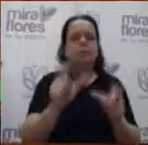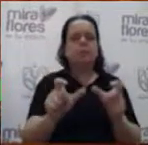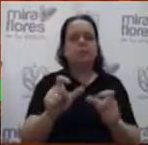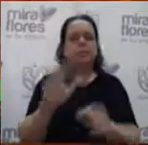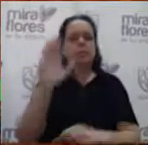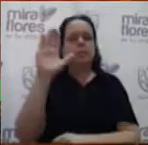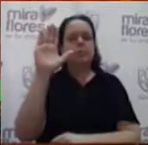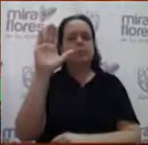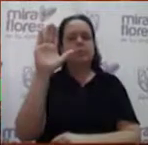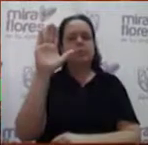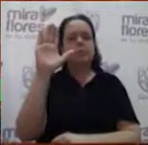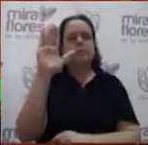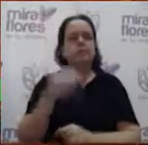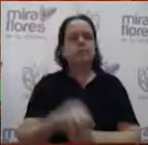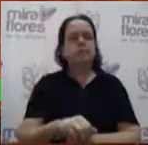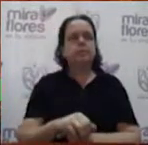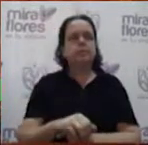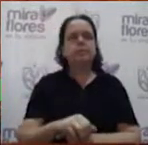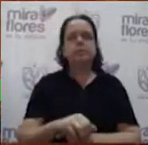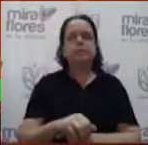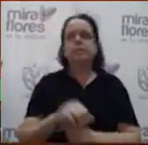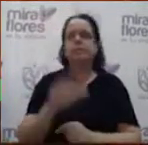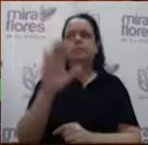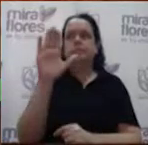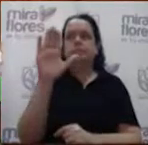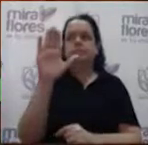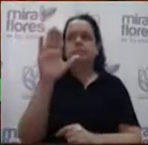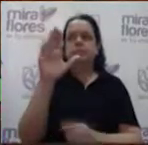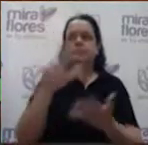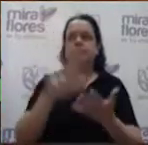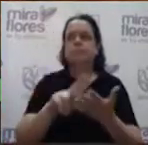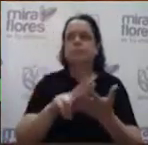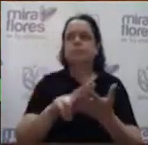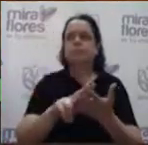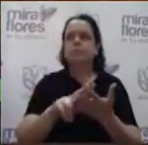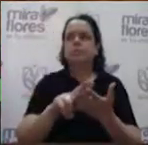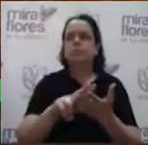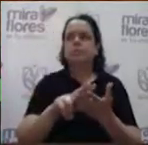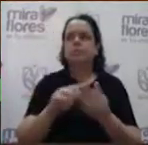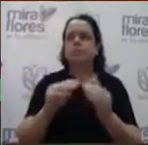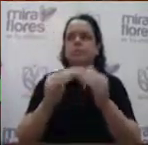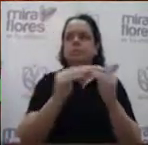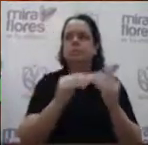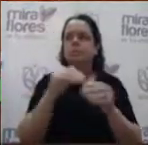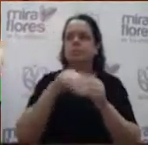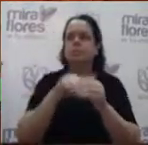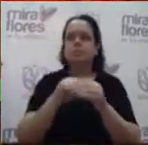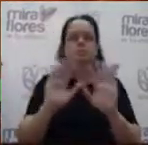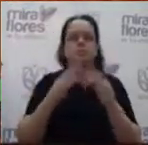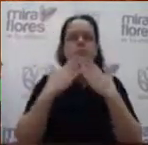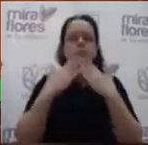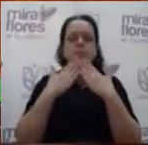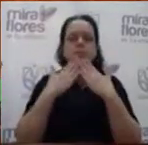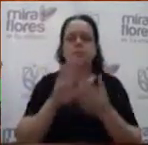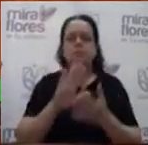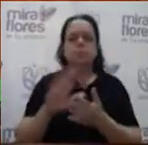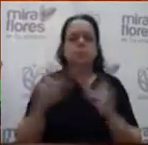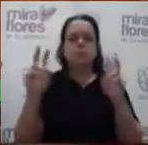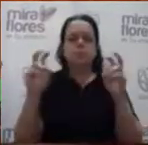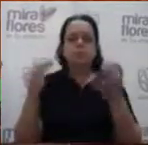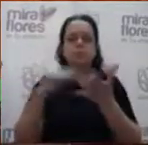estén a favor, señoras y expresar un señal de conformidad, se aprueba por unanimidad de voto. Muchas gracias. No teniendo más temas en agenda,